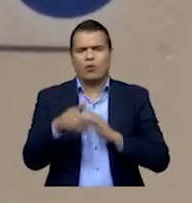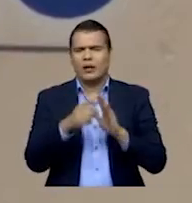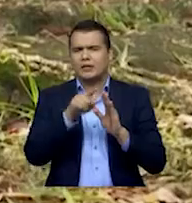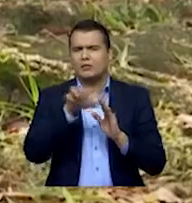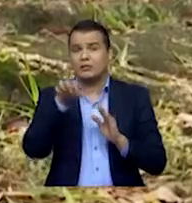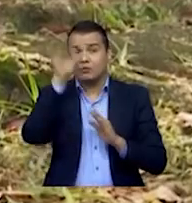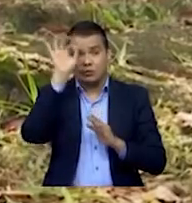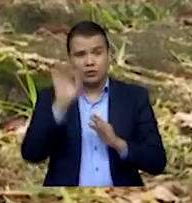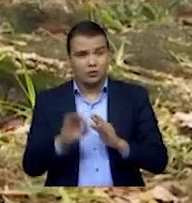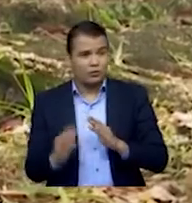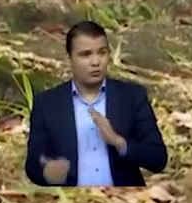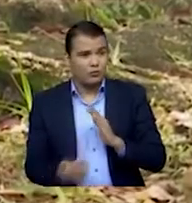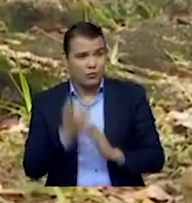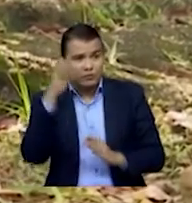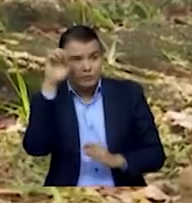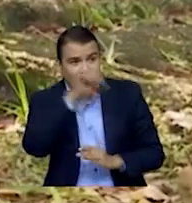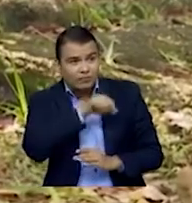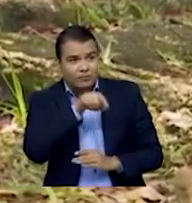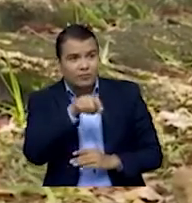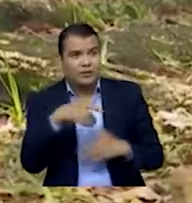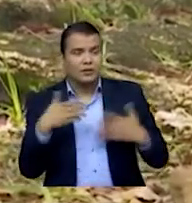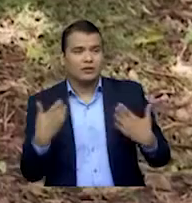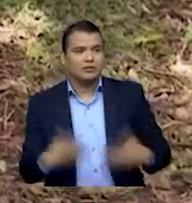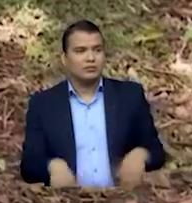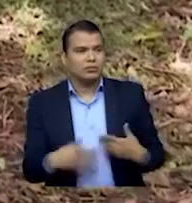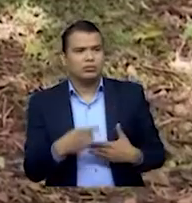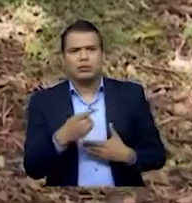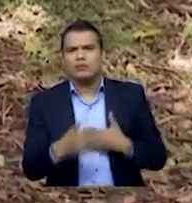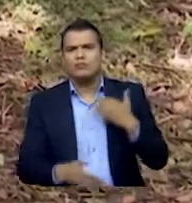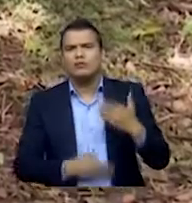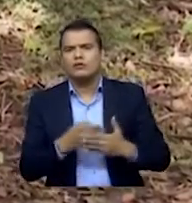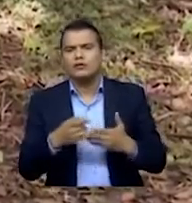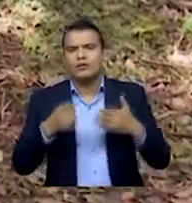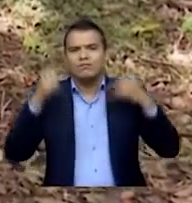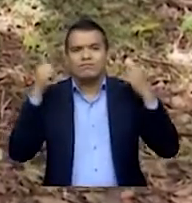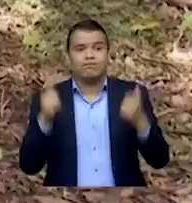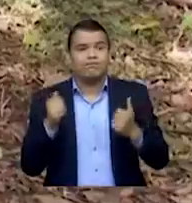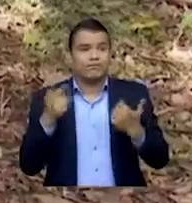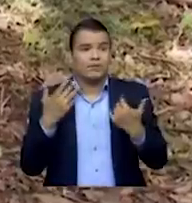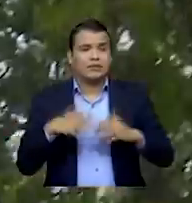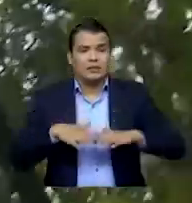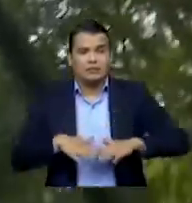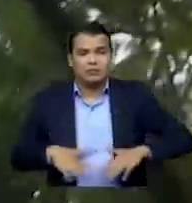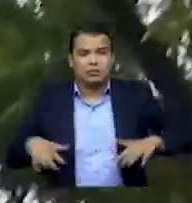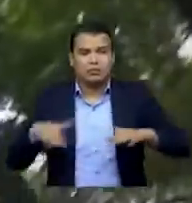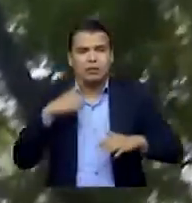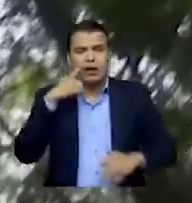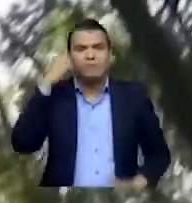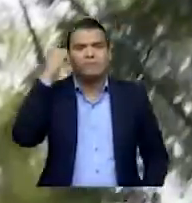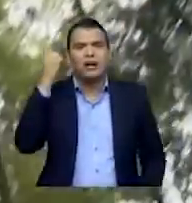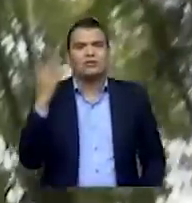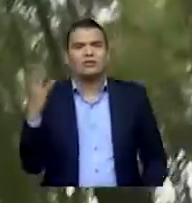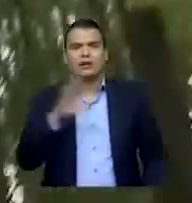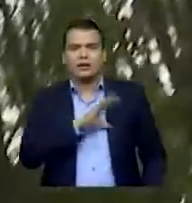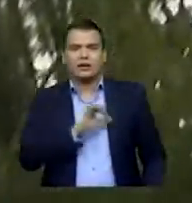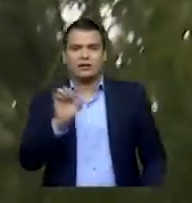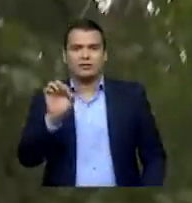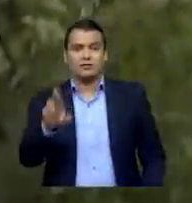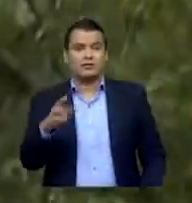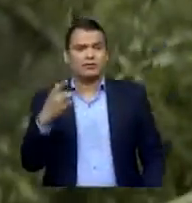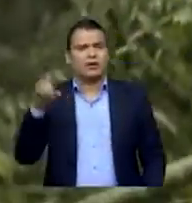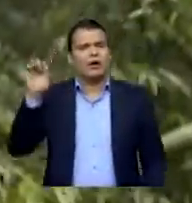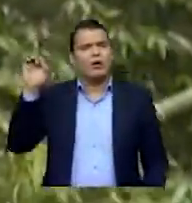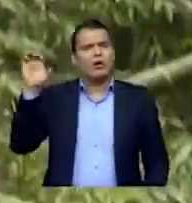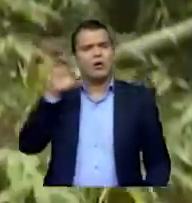es un ejemplo y como de mantener todos nuestros espacios verdes de la ciudad esta vez en el sur de cali ya hicimos una intervención en el